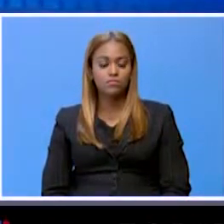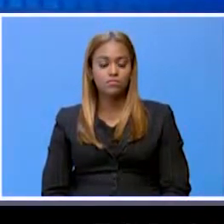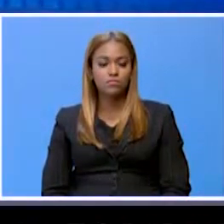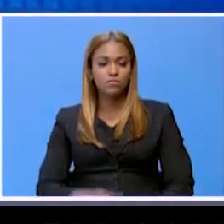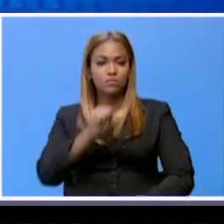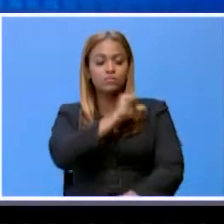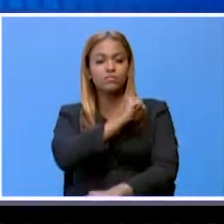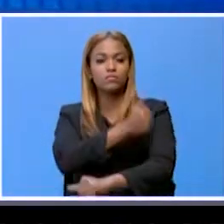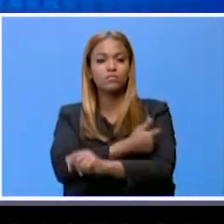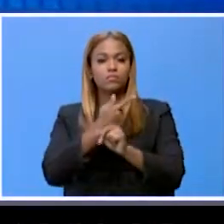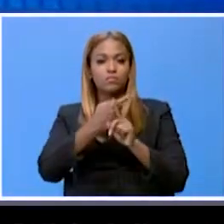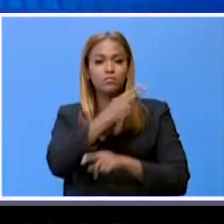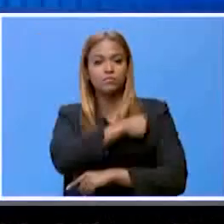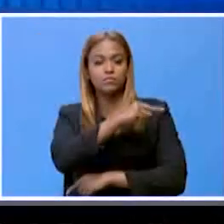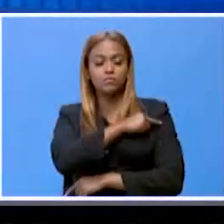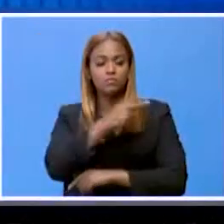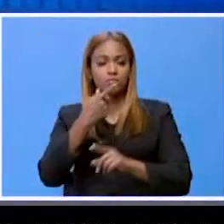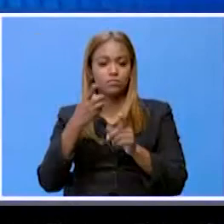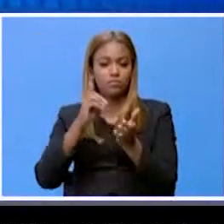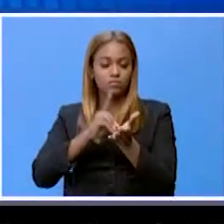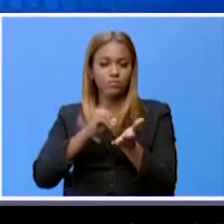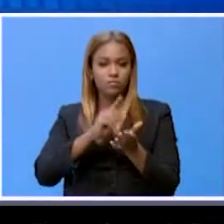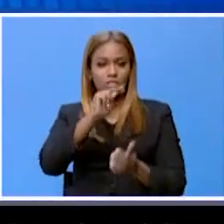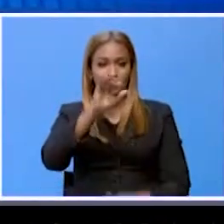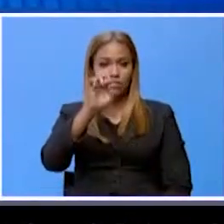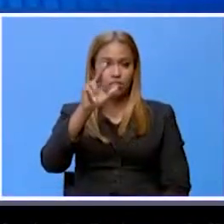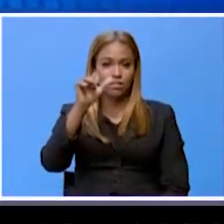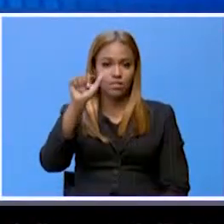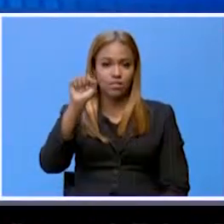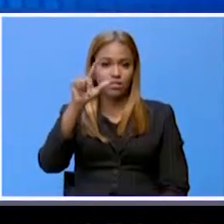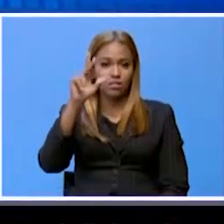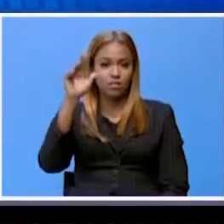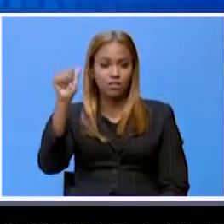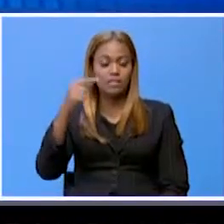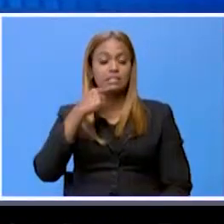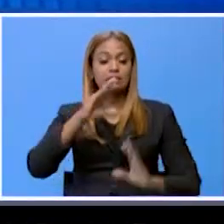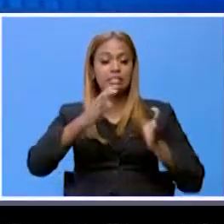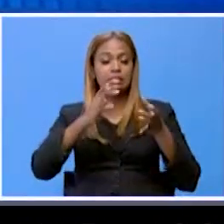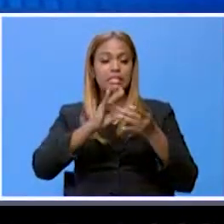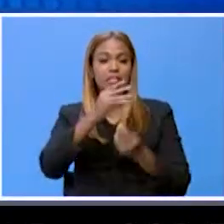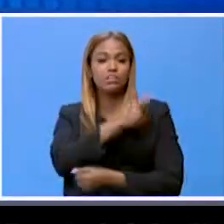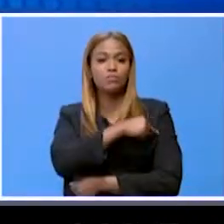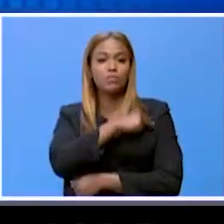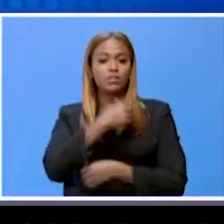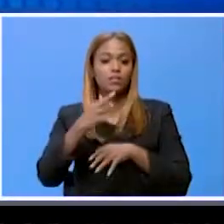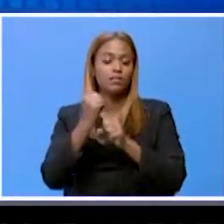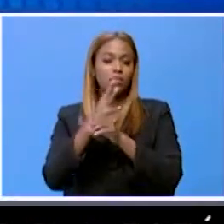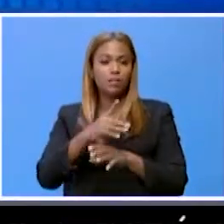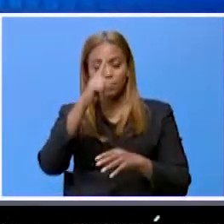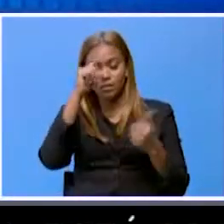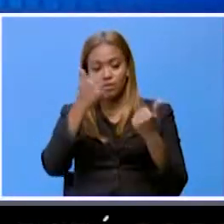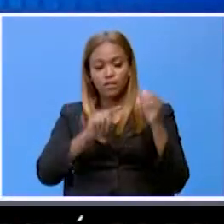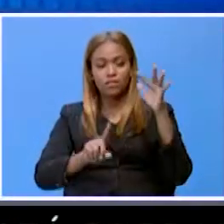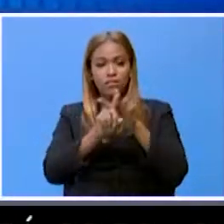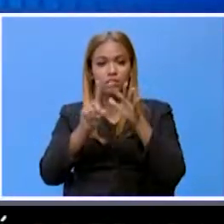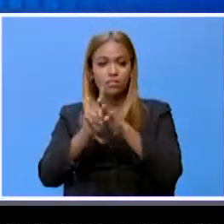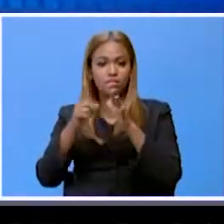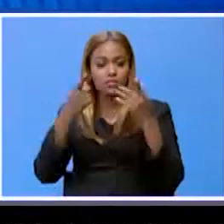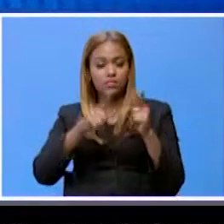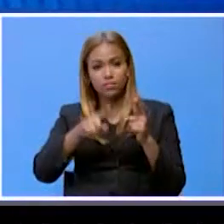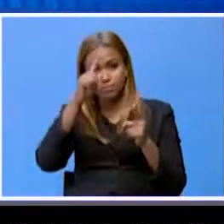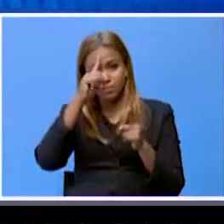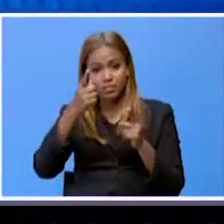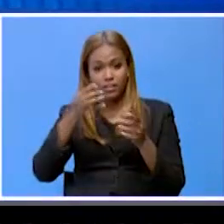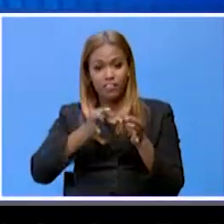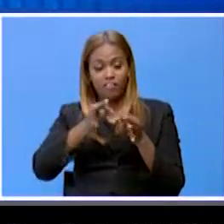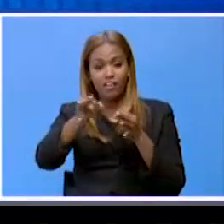Señores, autoridades del Hospital Traumatológico Dr. Ney Arias Lora informan que el centro de salud está preparado para cualquier contingencia que se presente durante el